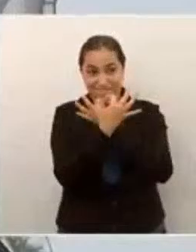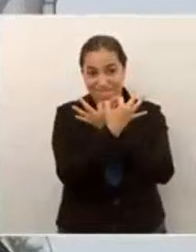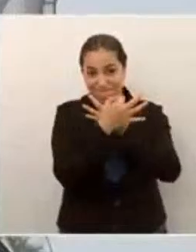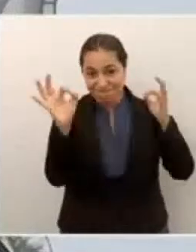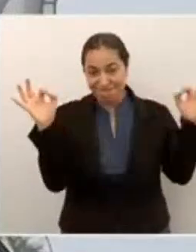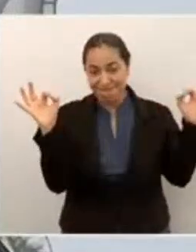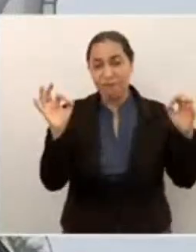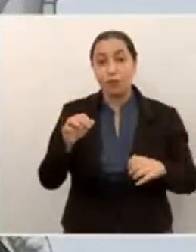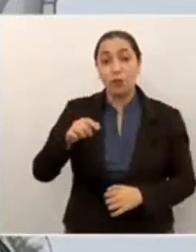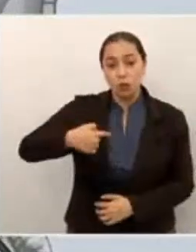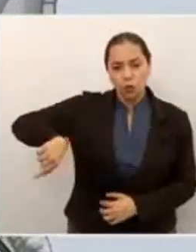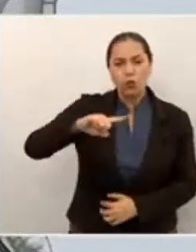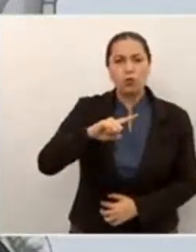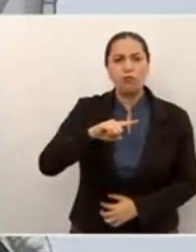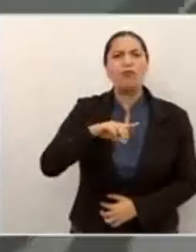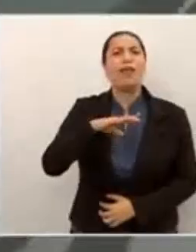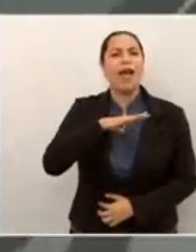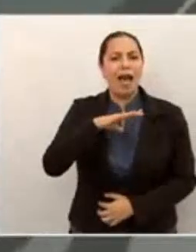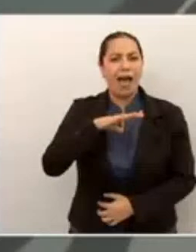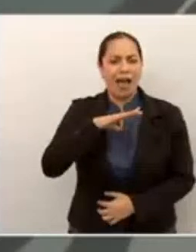nosotros tenemos principios,